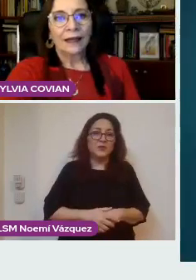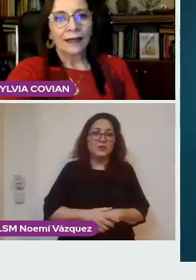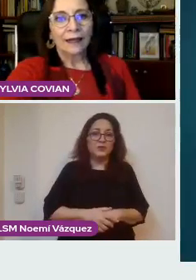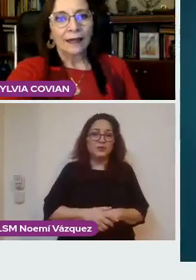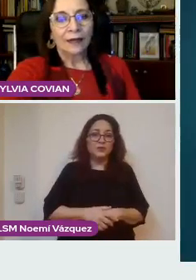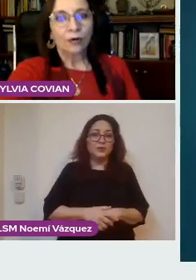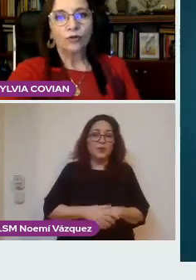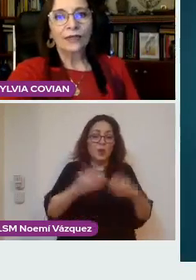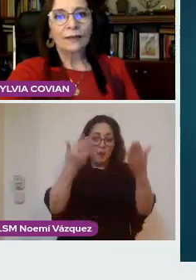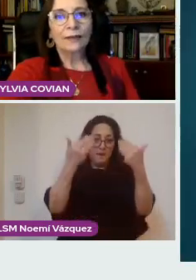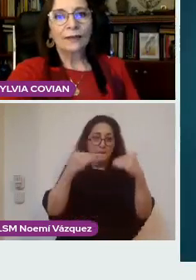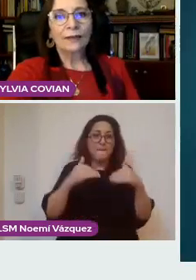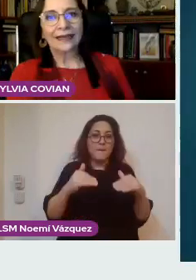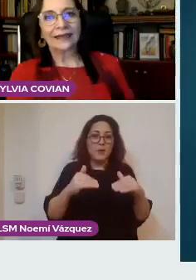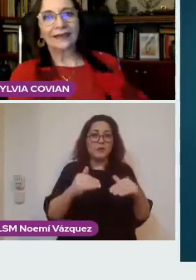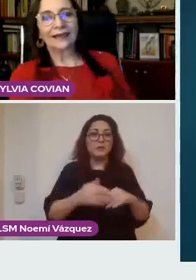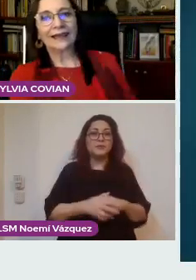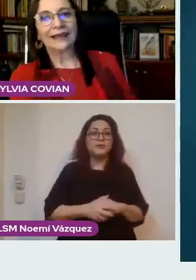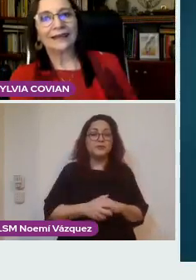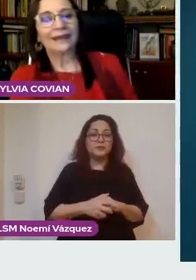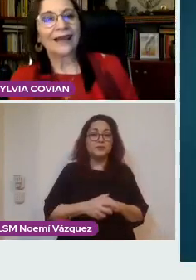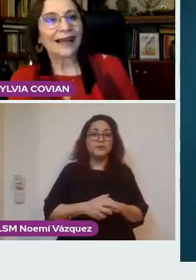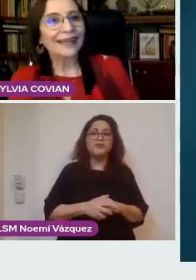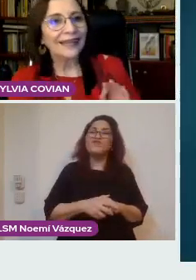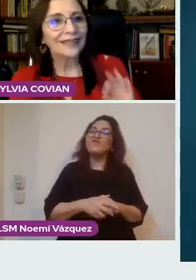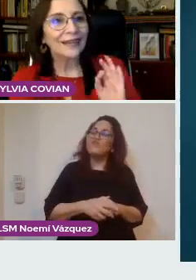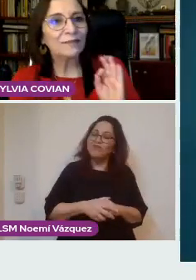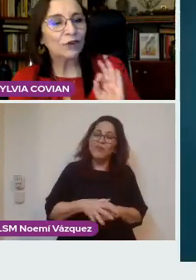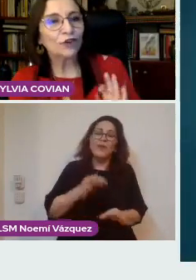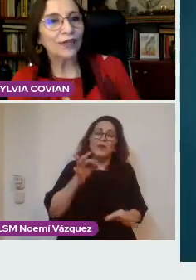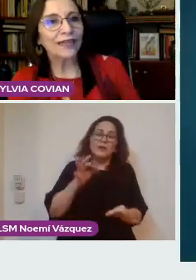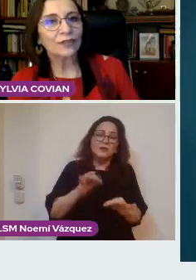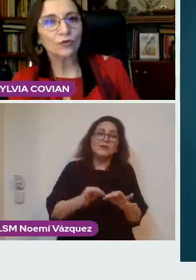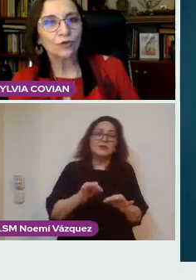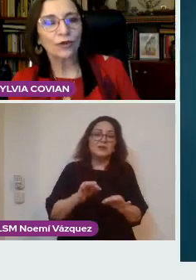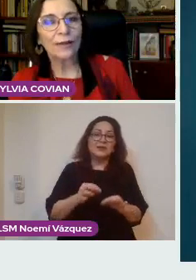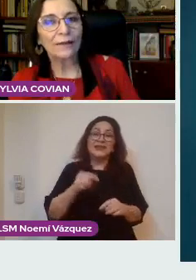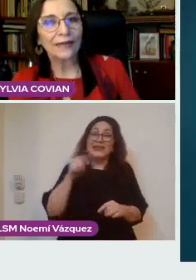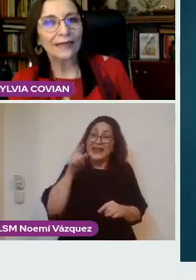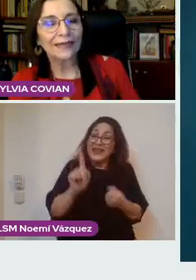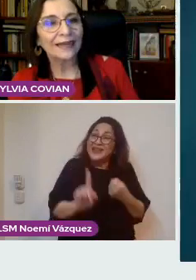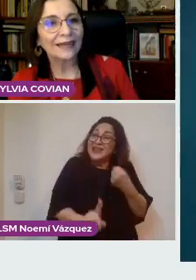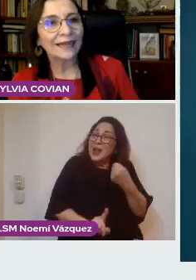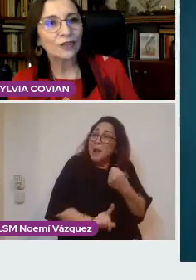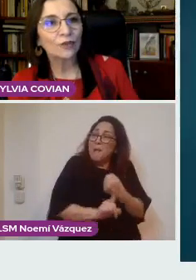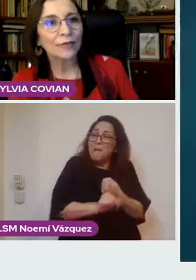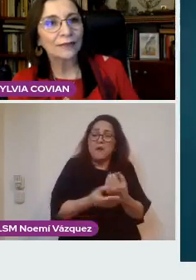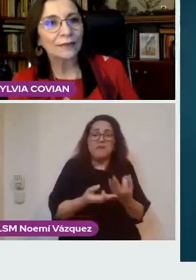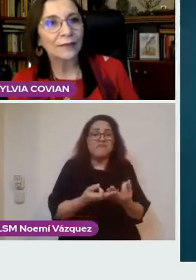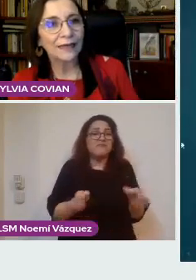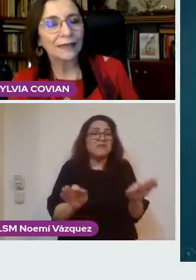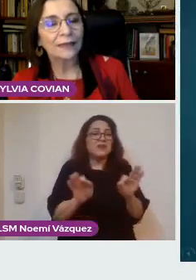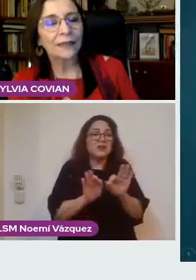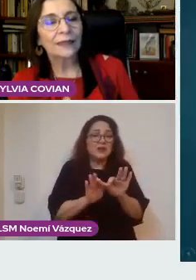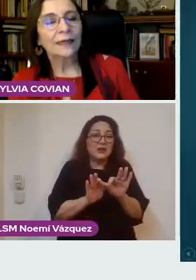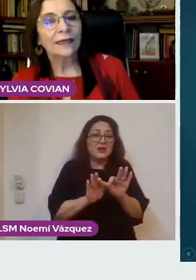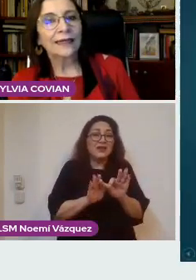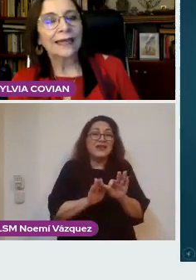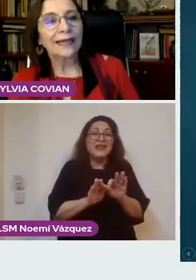mayor se vuelve el impulso, a más necesidad de controlarme, más fuerte surge el impulso,